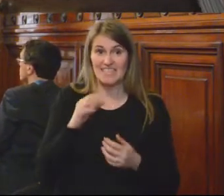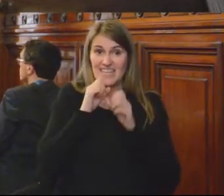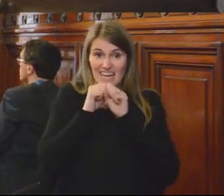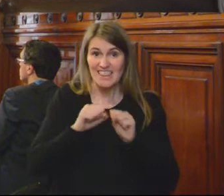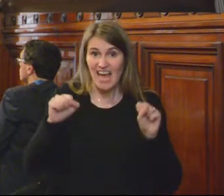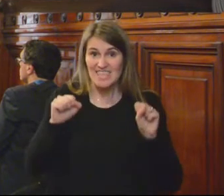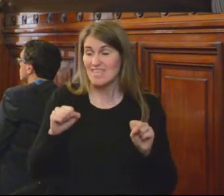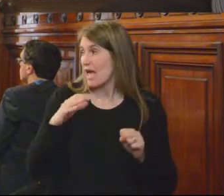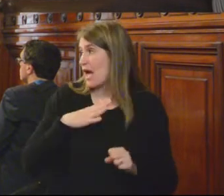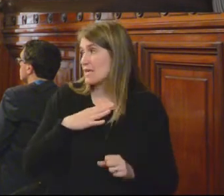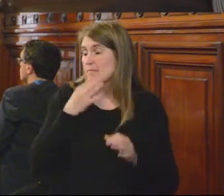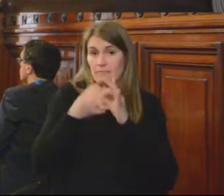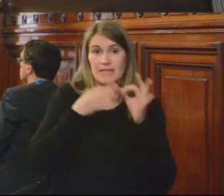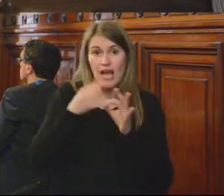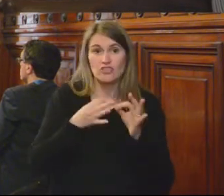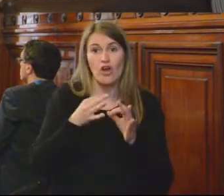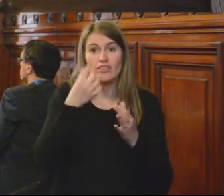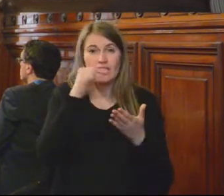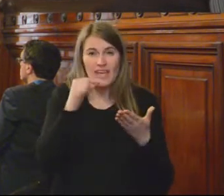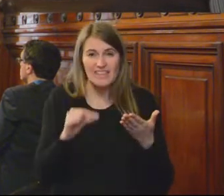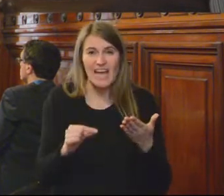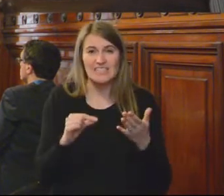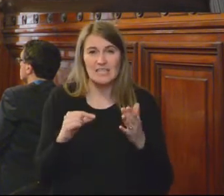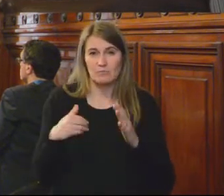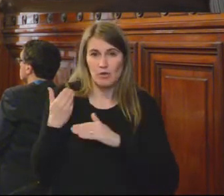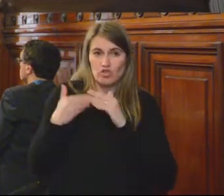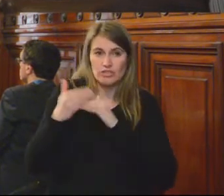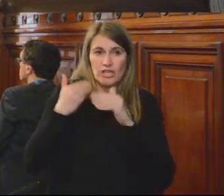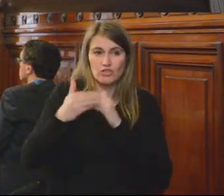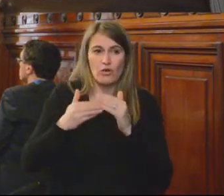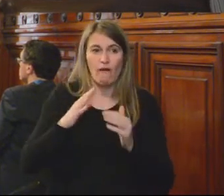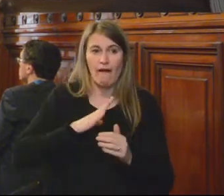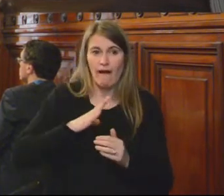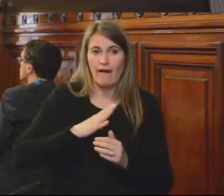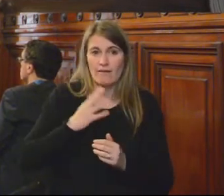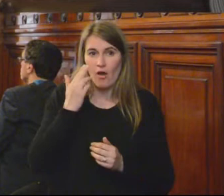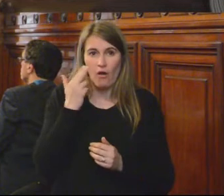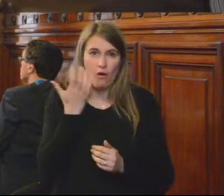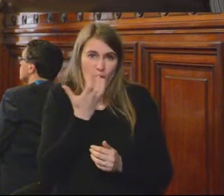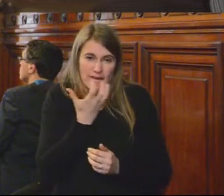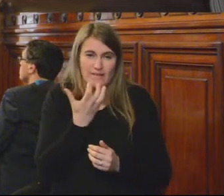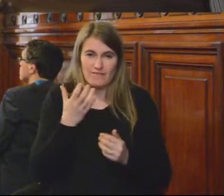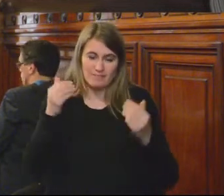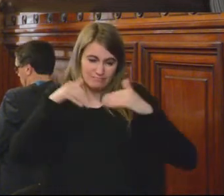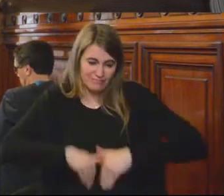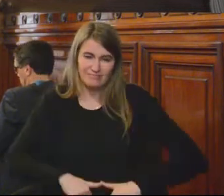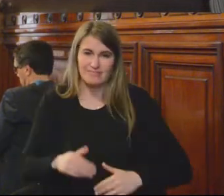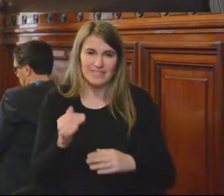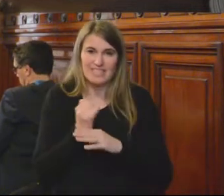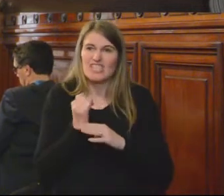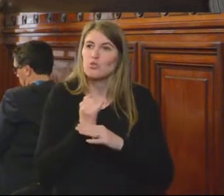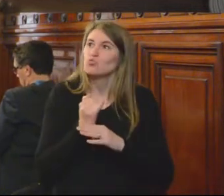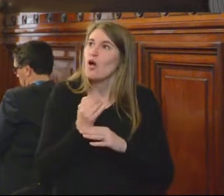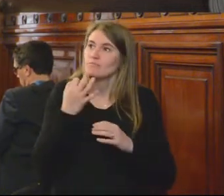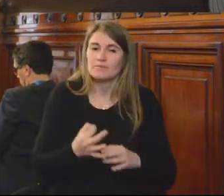explicación detallada de todo lo que ha sido este proceso de decadencia y de quiebra de la institucionalidad democrática. Pero